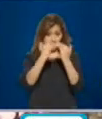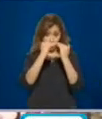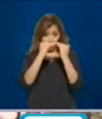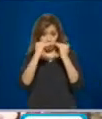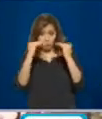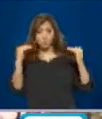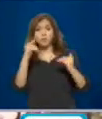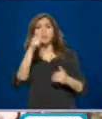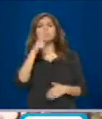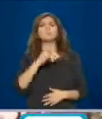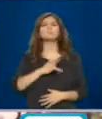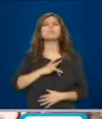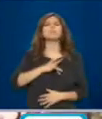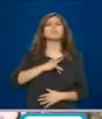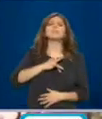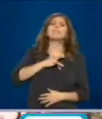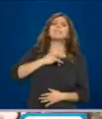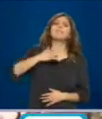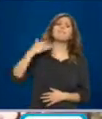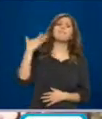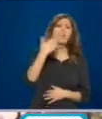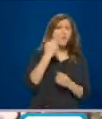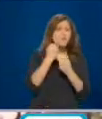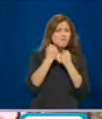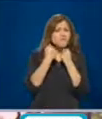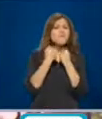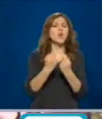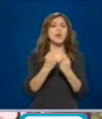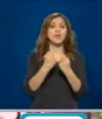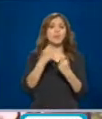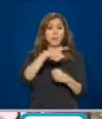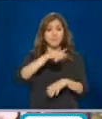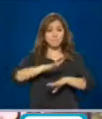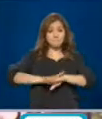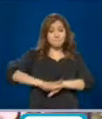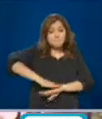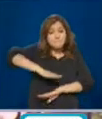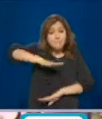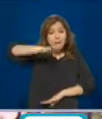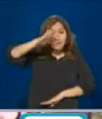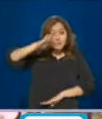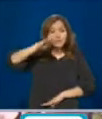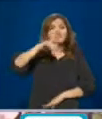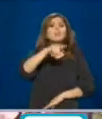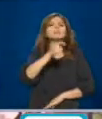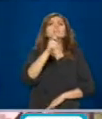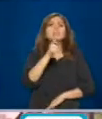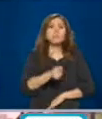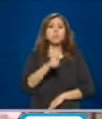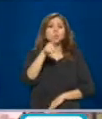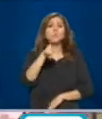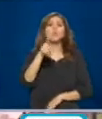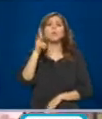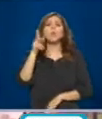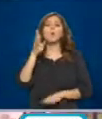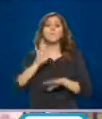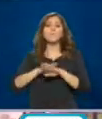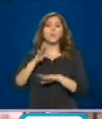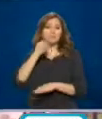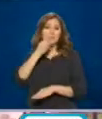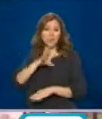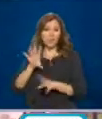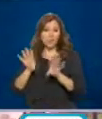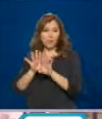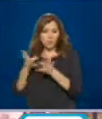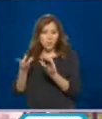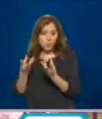placer máximo. Así se llama, es la experiencia subjetiva de máximo placer. Lo rico es poderlo experimentar, pero es tan